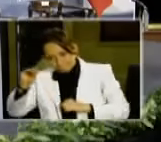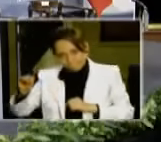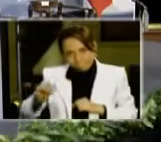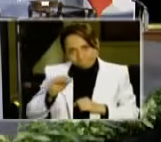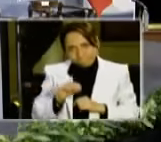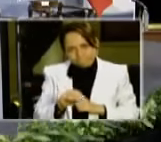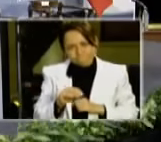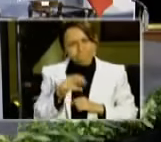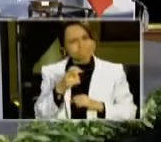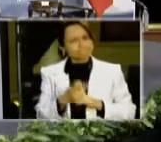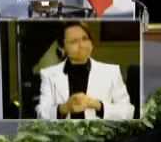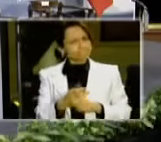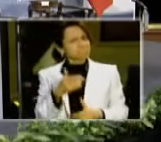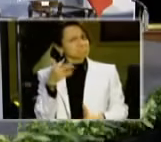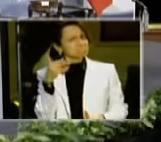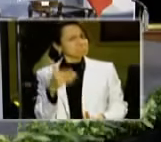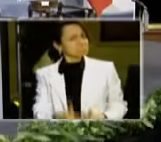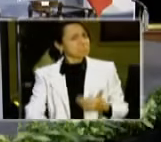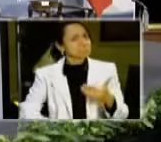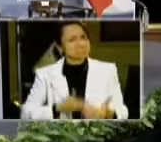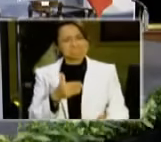en el desarrollo del multilateralismo.